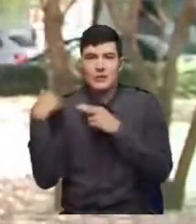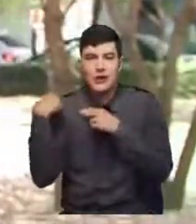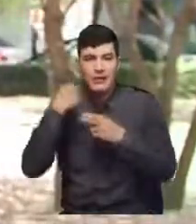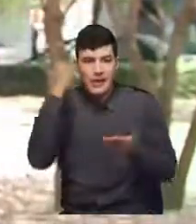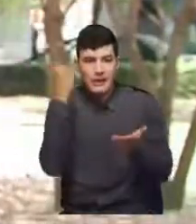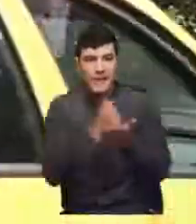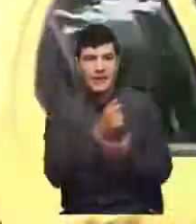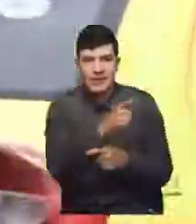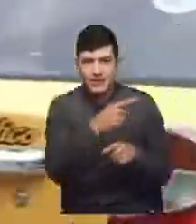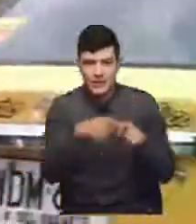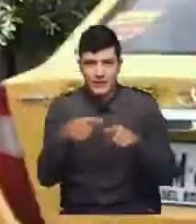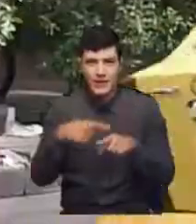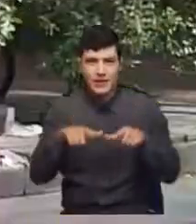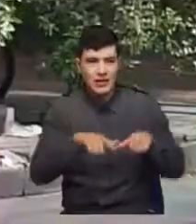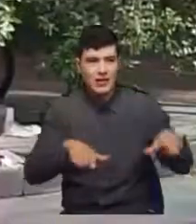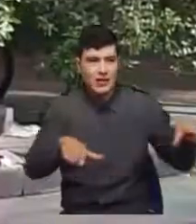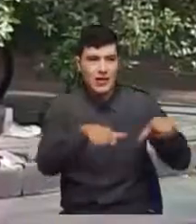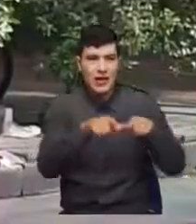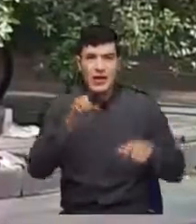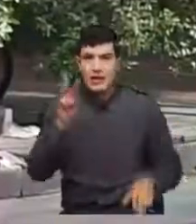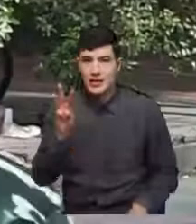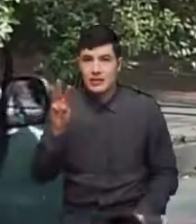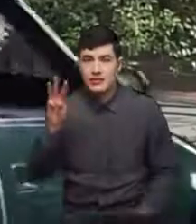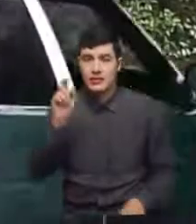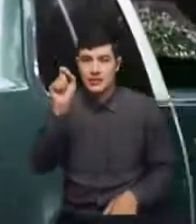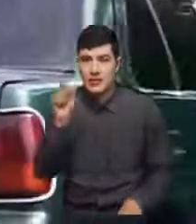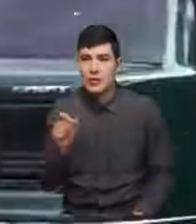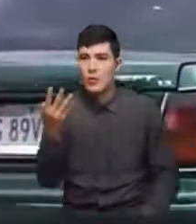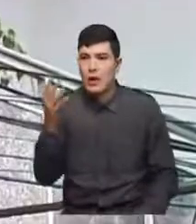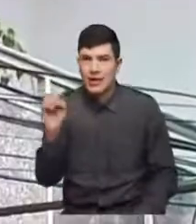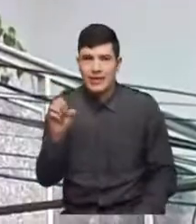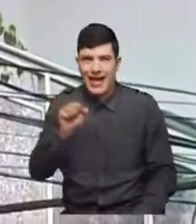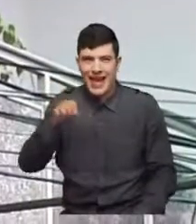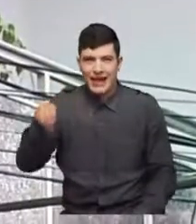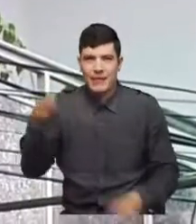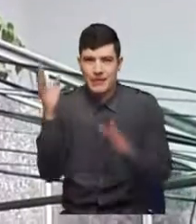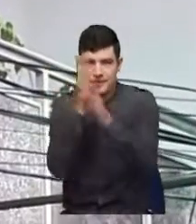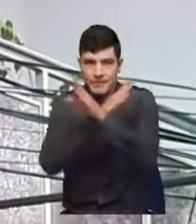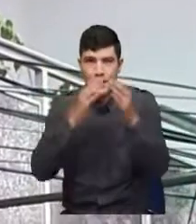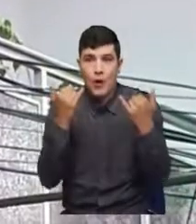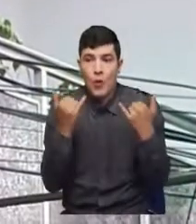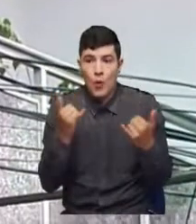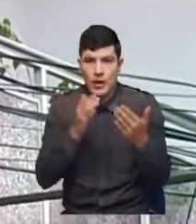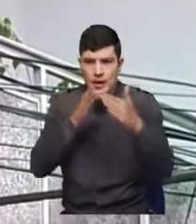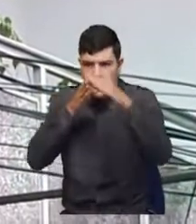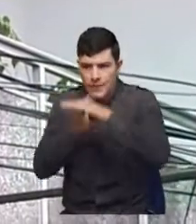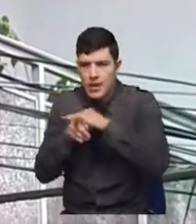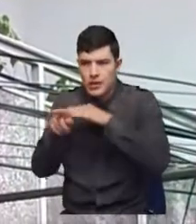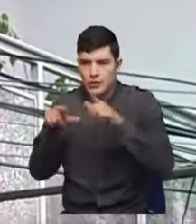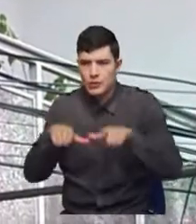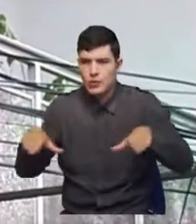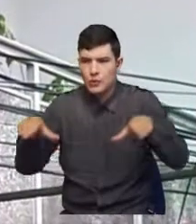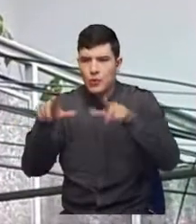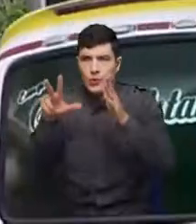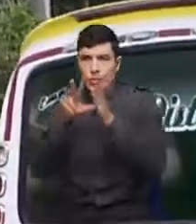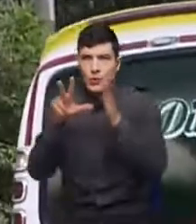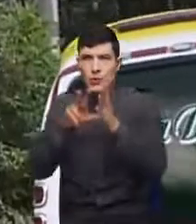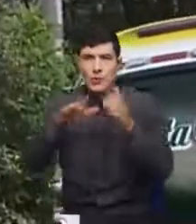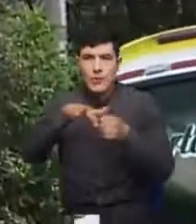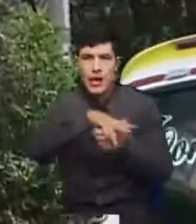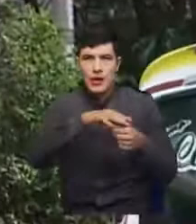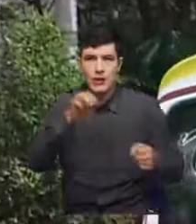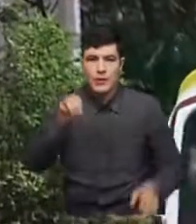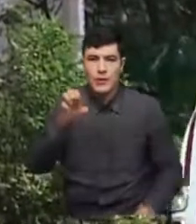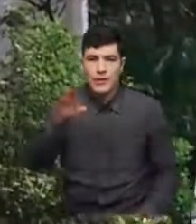pasos ilegales a las 1340 esta madrugada unidades especiales de la policía llegaron hasta este hotel ubicado en el barrio la